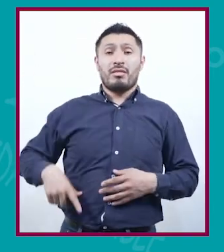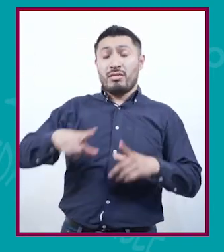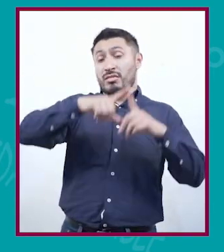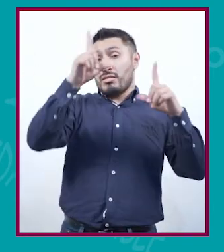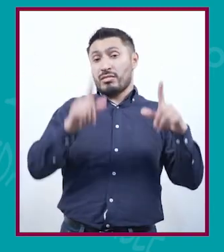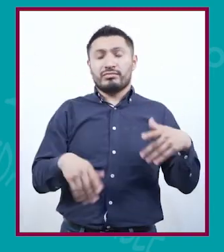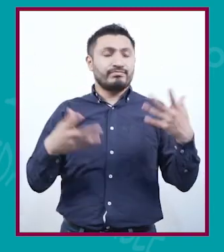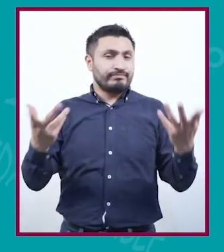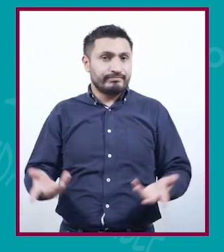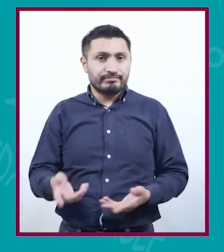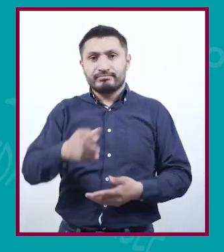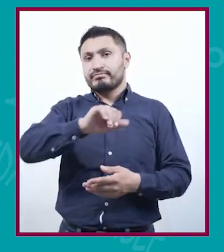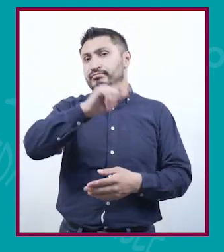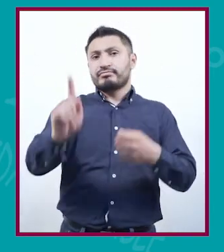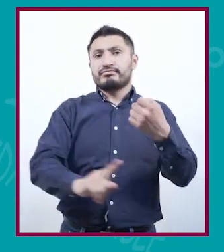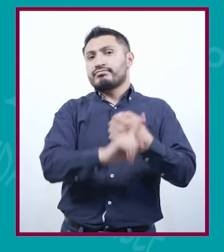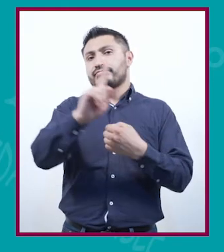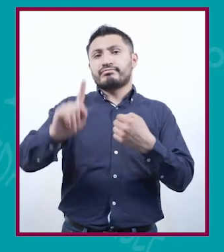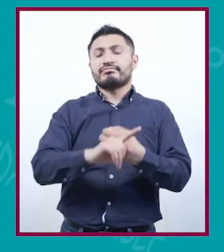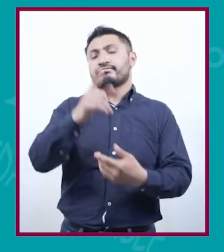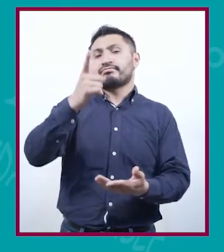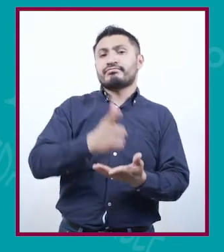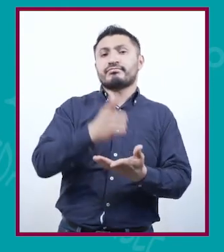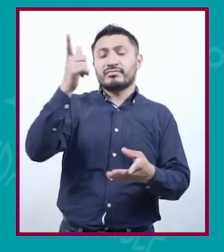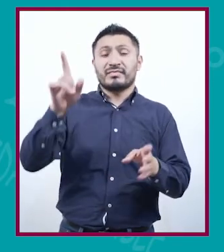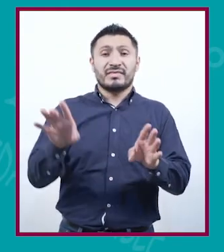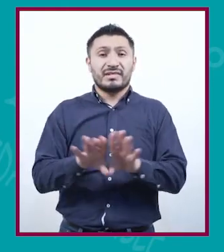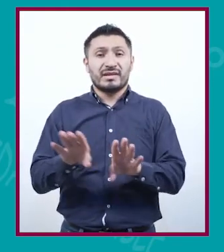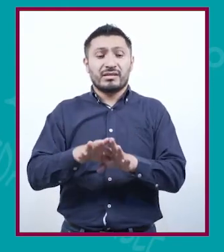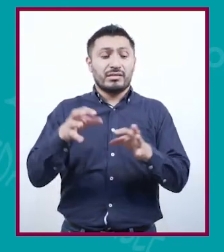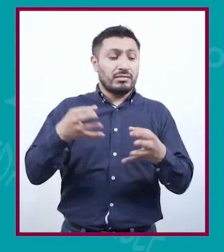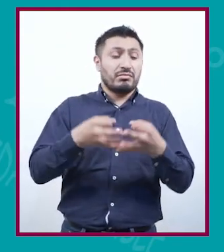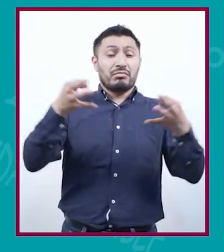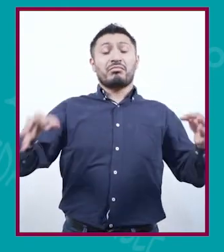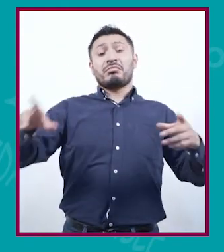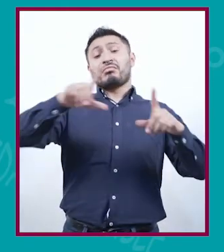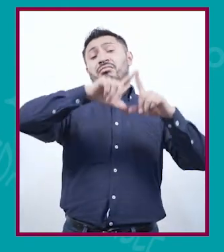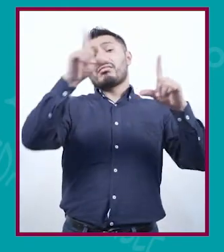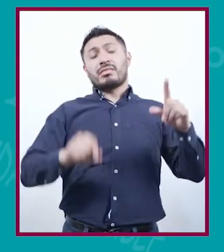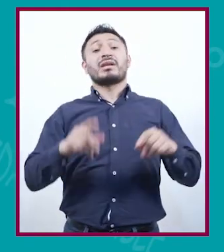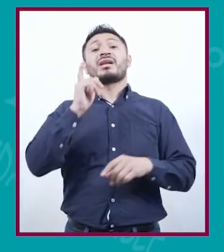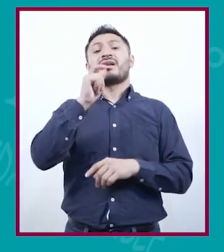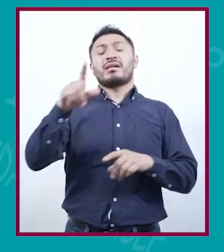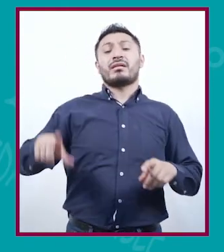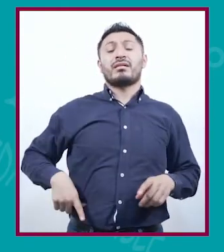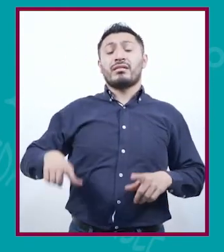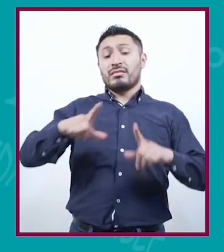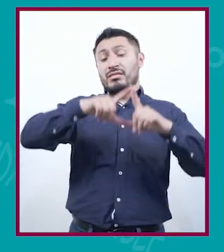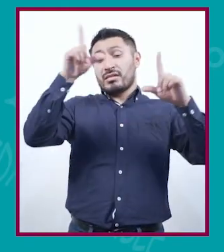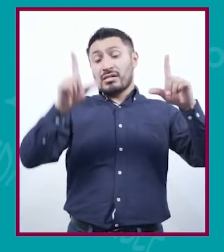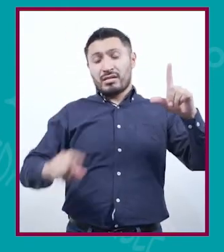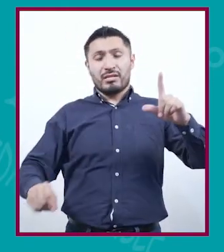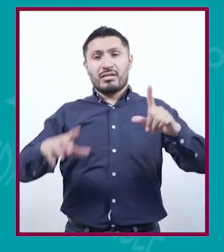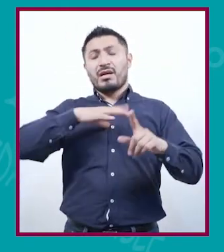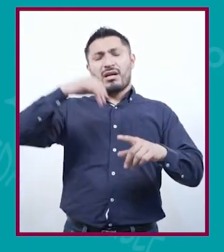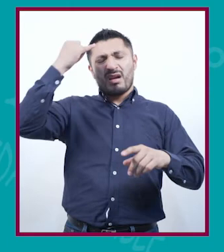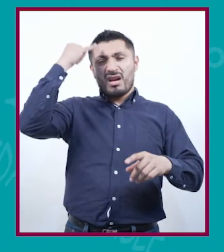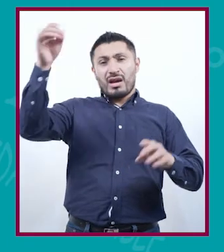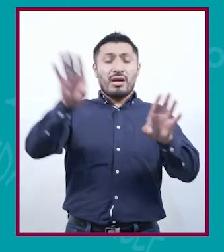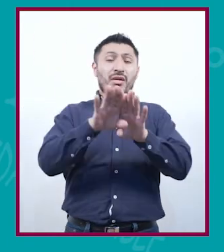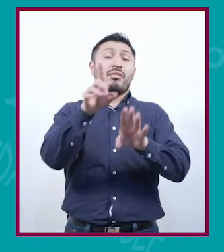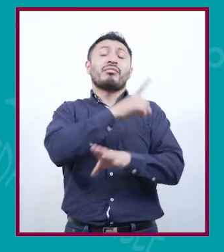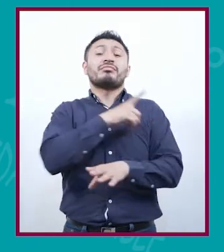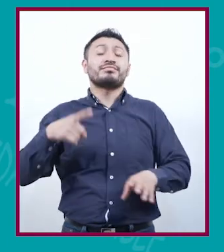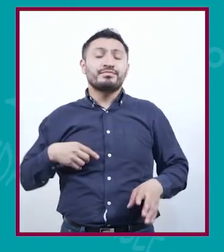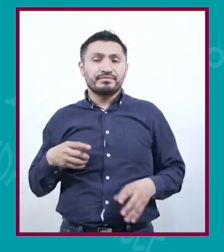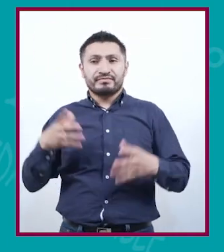Borbón viniera a gobernar el Imperio Mexicano. Y otros grandes problemas son de articulación territorial. Es decir, el Imperio Mexicano es todavía